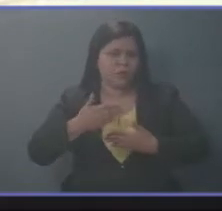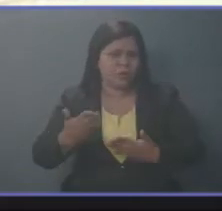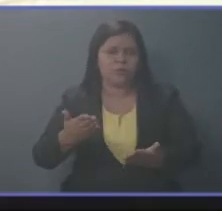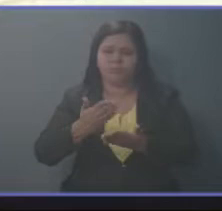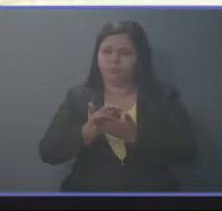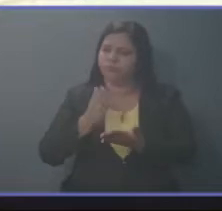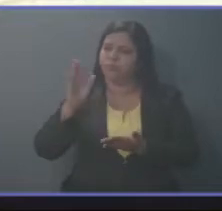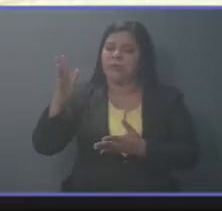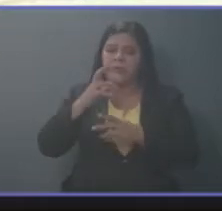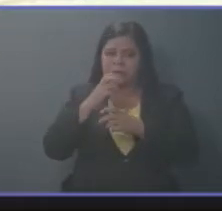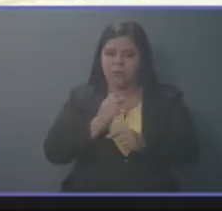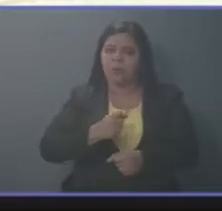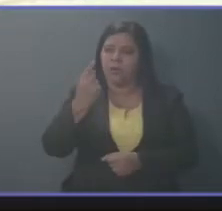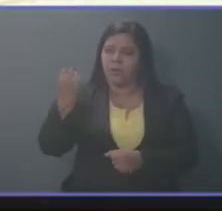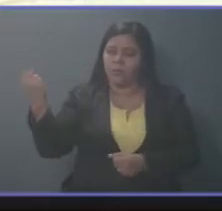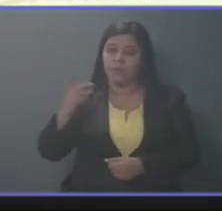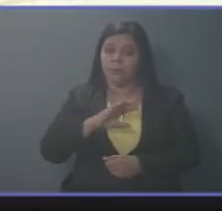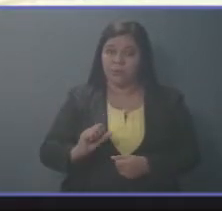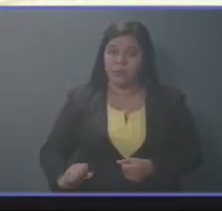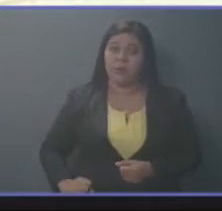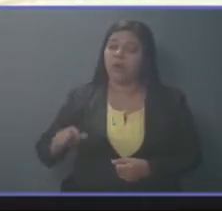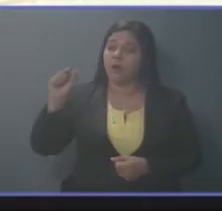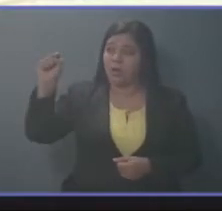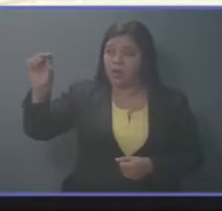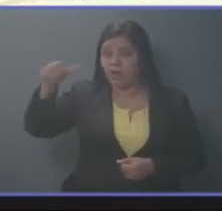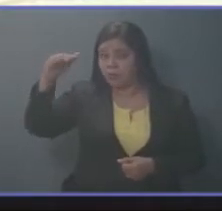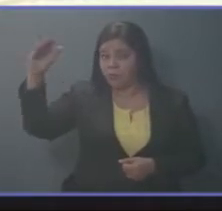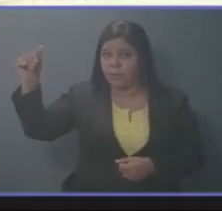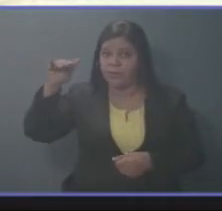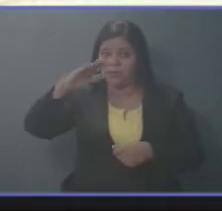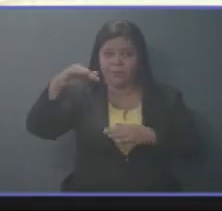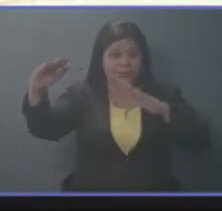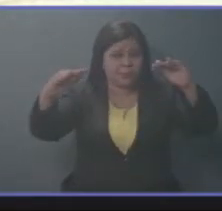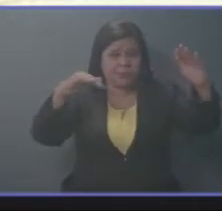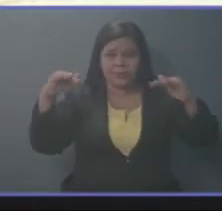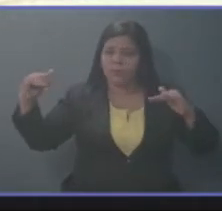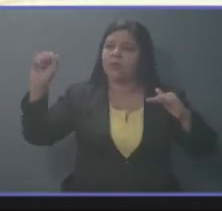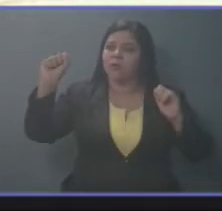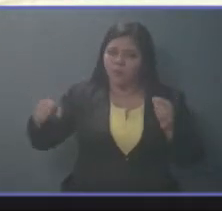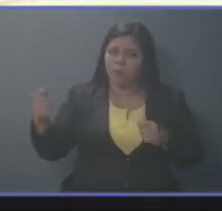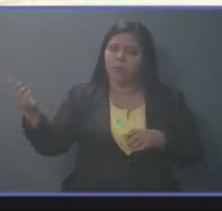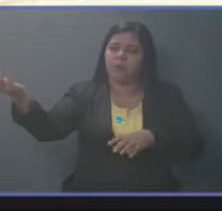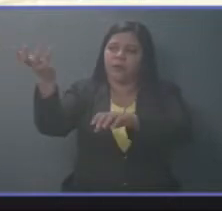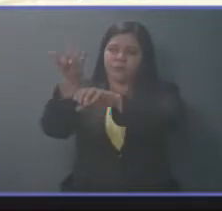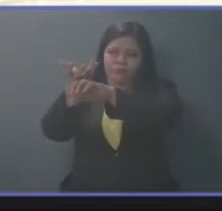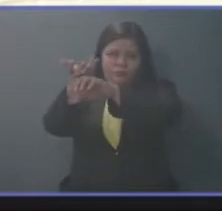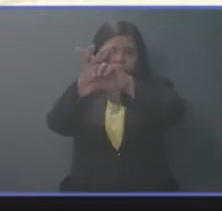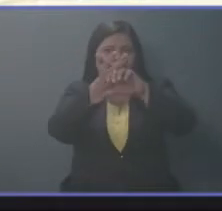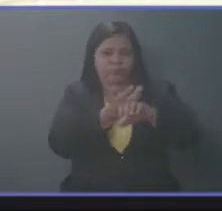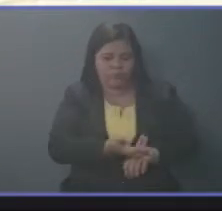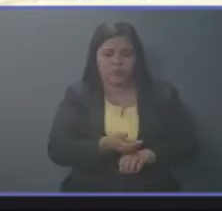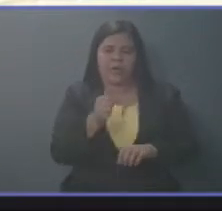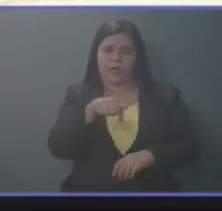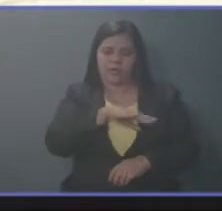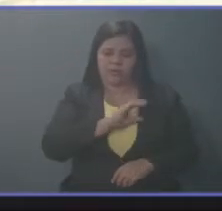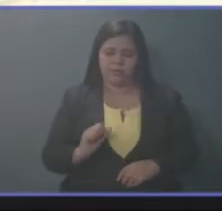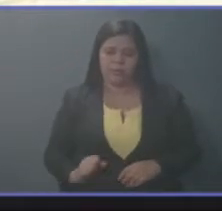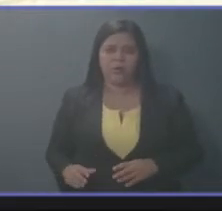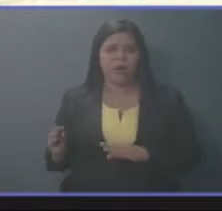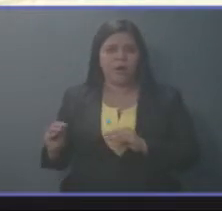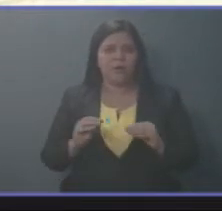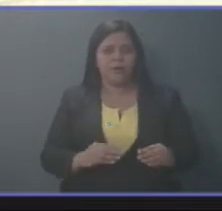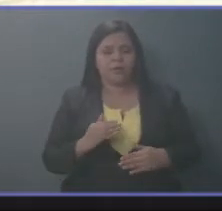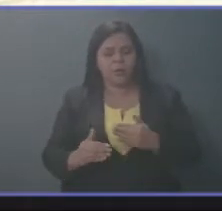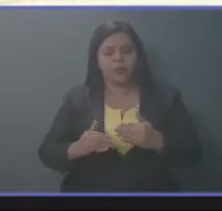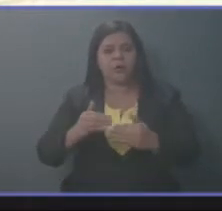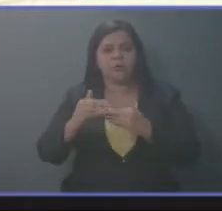el retorno de las personas salvadoreñas que se encuentran en diferentes países, implementando los protocolos necesarios para